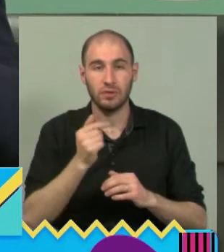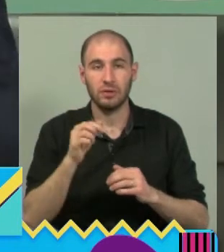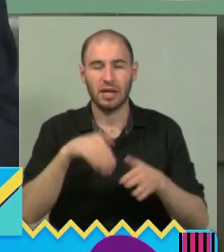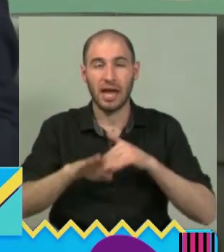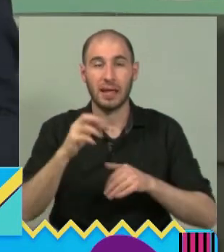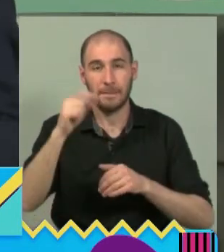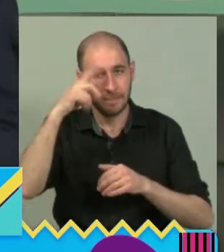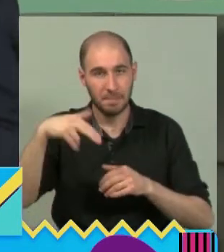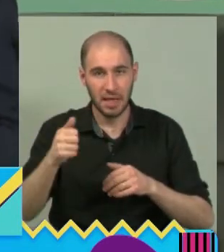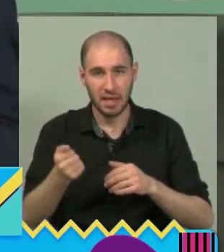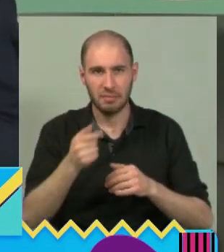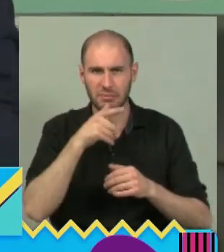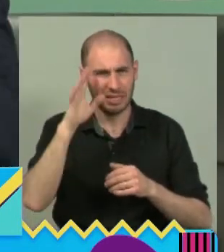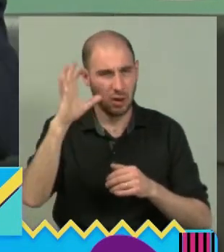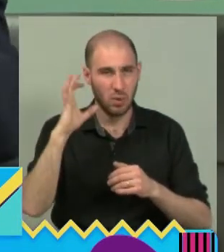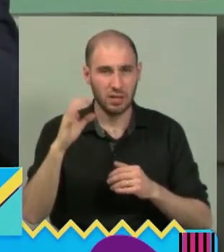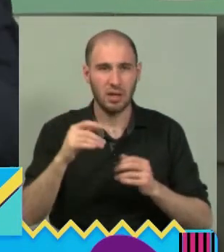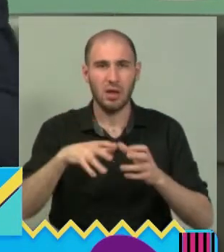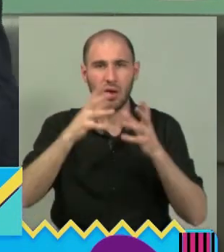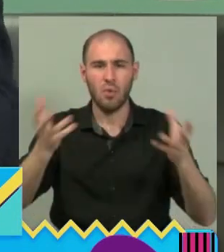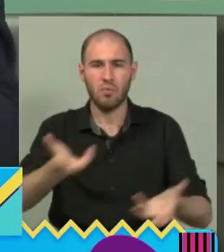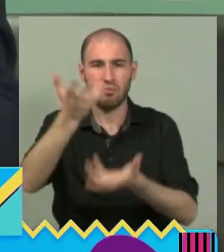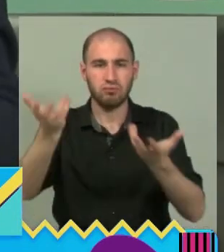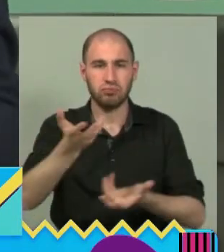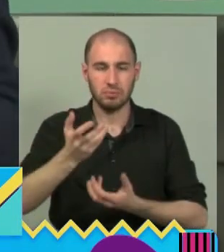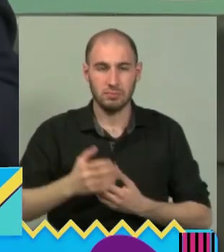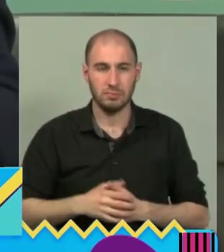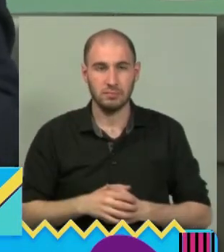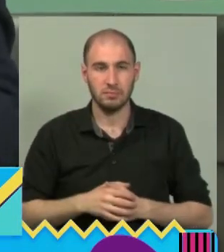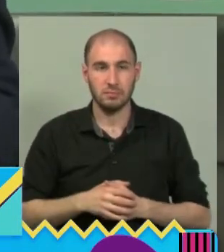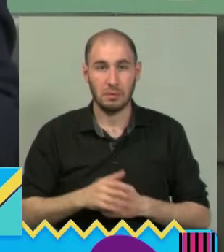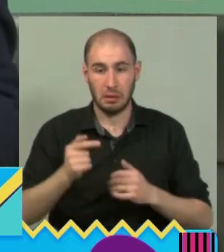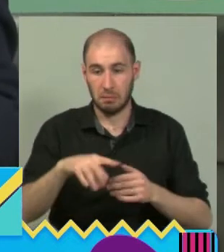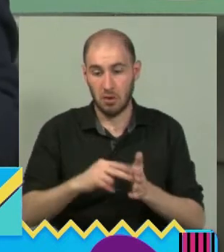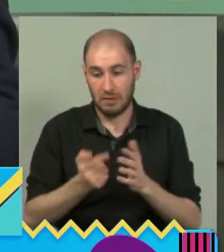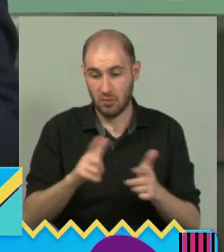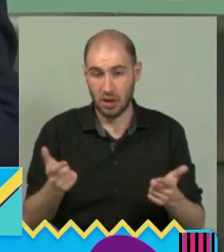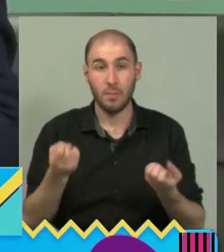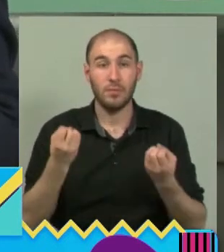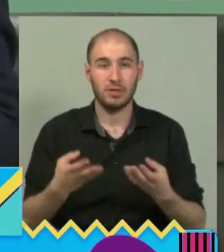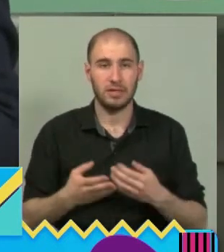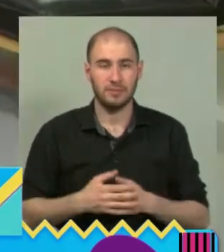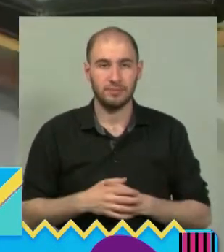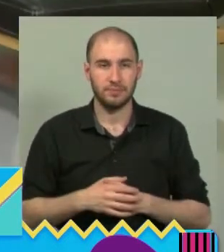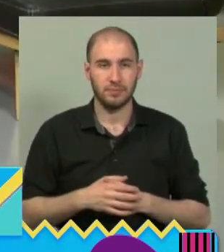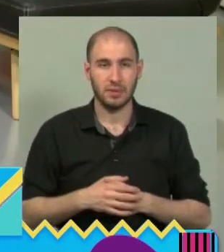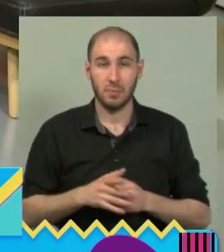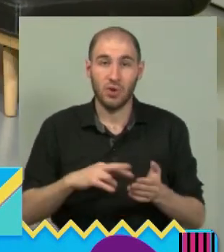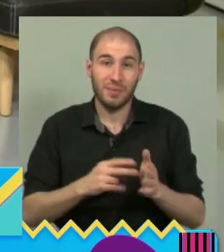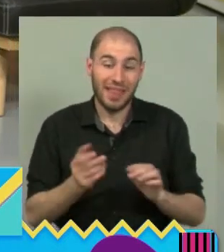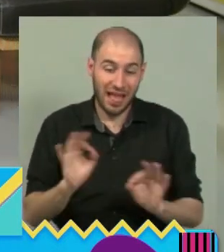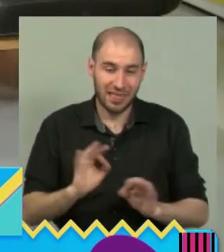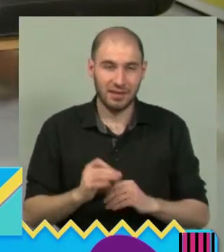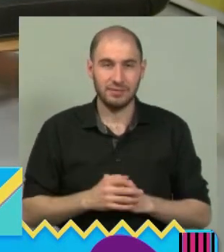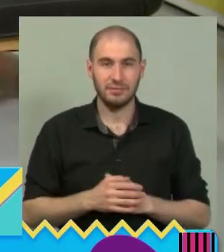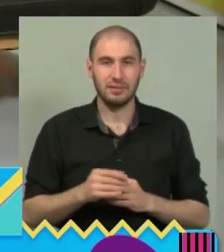Peña el año pasado, no sé si lo recuerdan, una nube de humo ahí en el Rodríguez Peña, y no pasó nada. Porque en realidad no pasa nada, es decir,